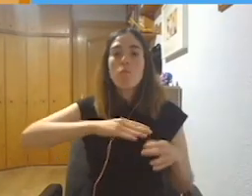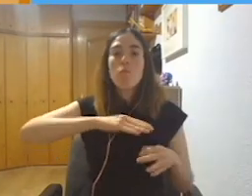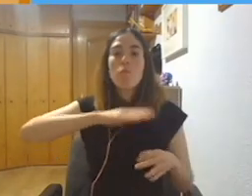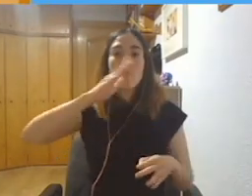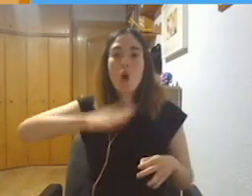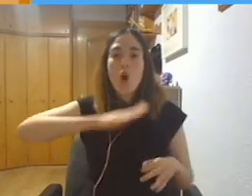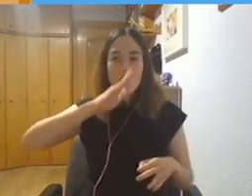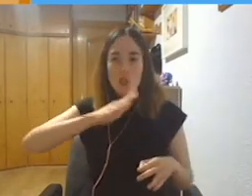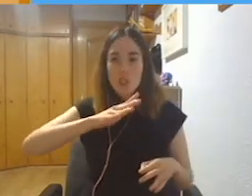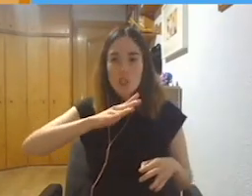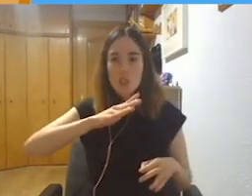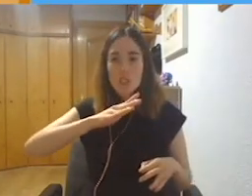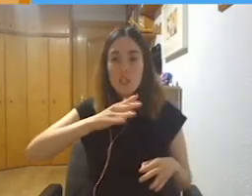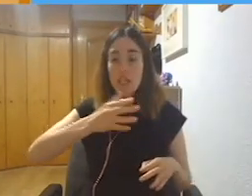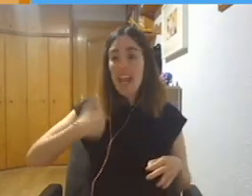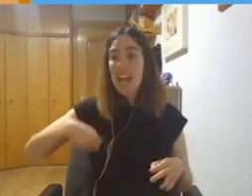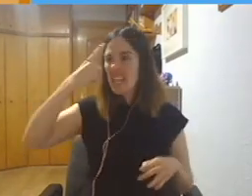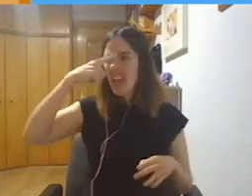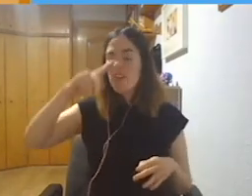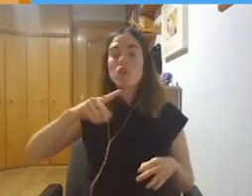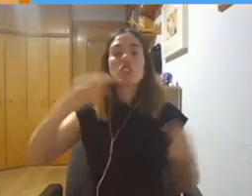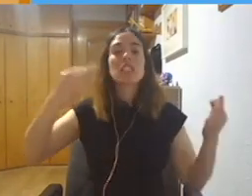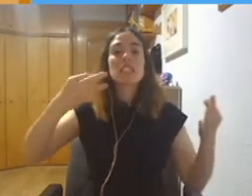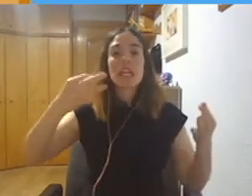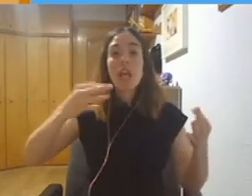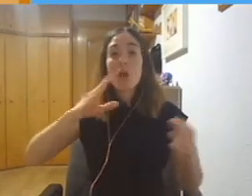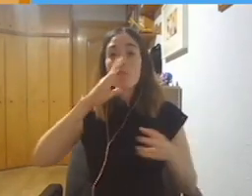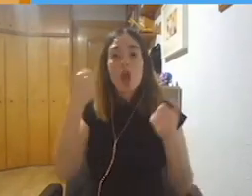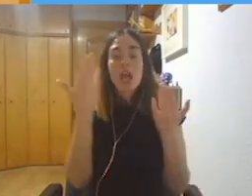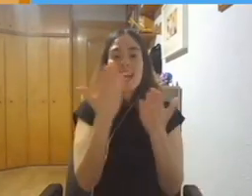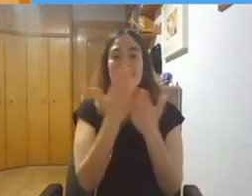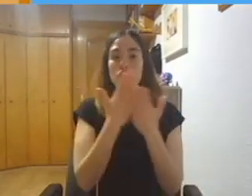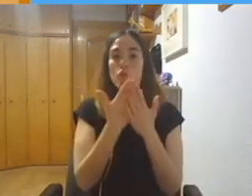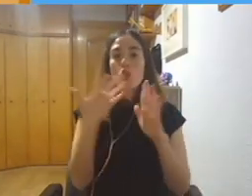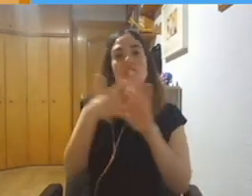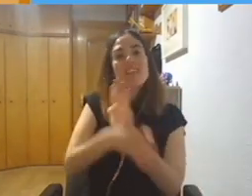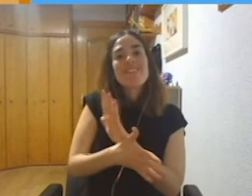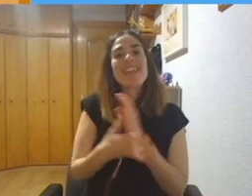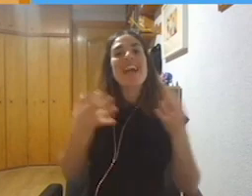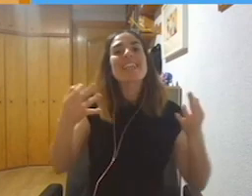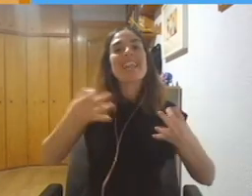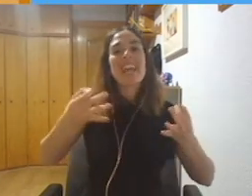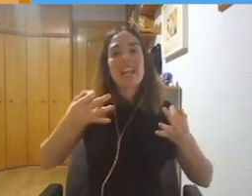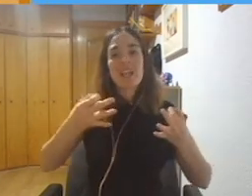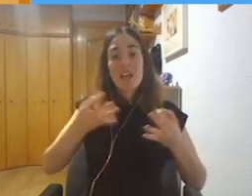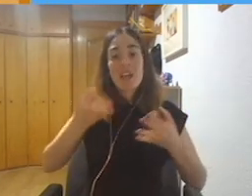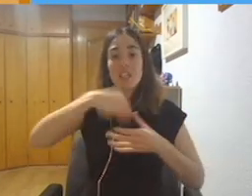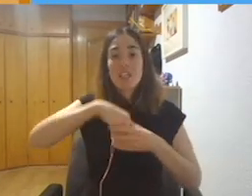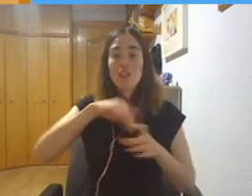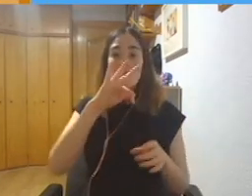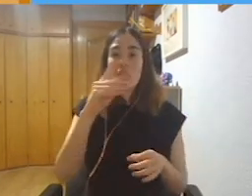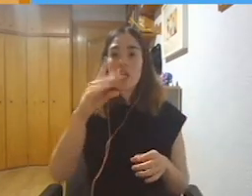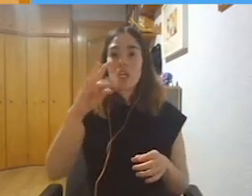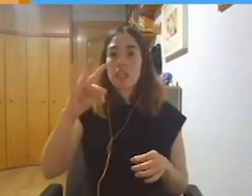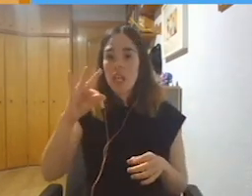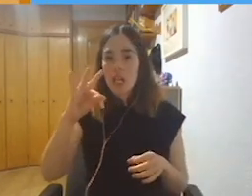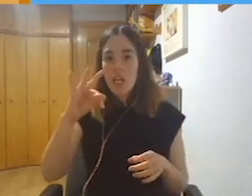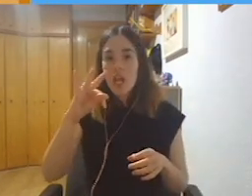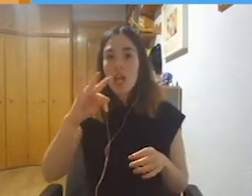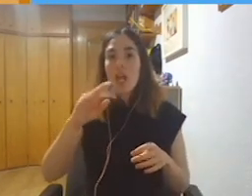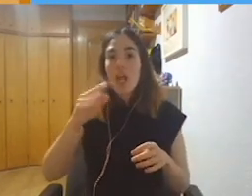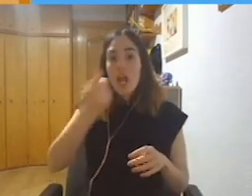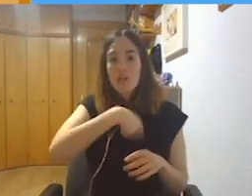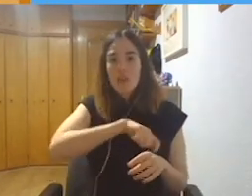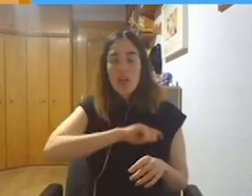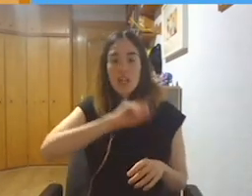por qué. O sea, ya sabemos qué es lo que hay. Este estudio que os acabo de dar es el qué es lo que hay, al menos en la TDT española. Luego también habría